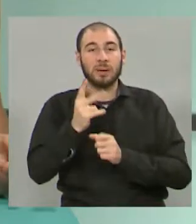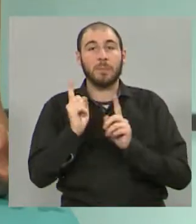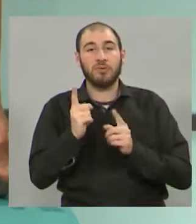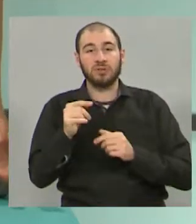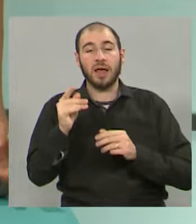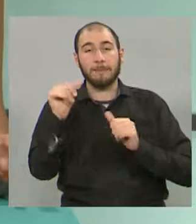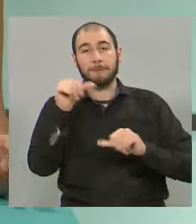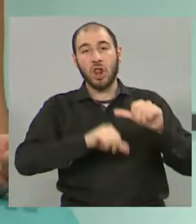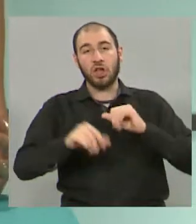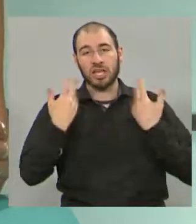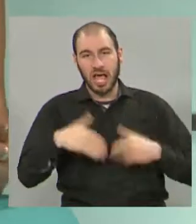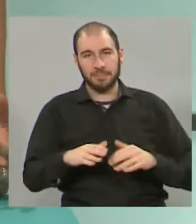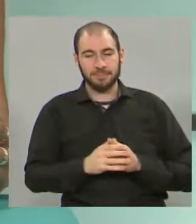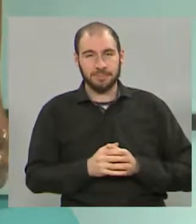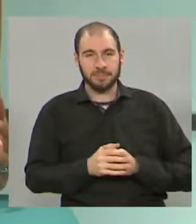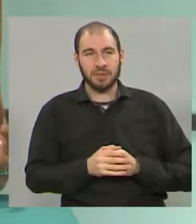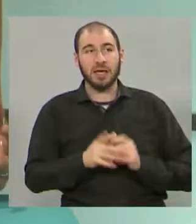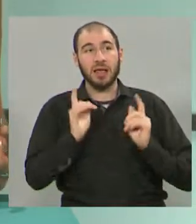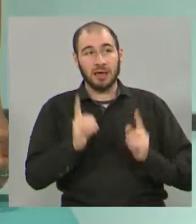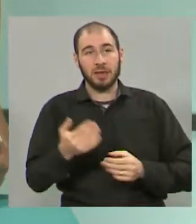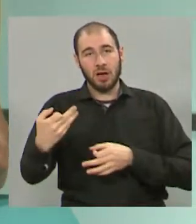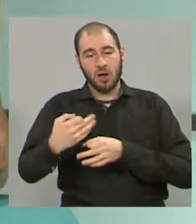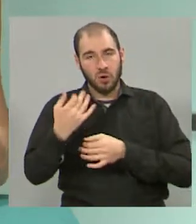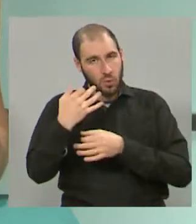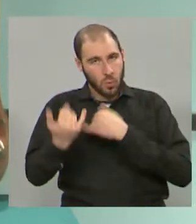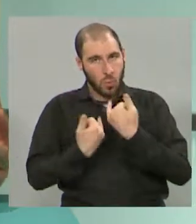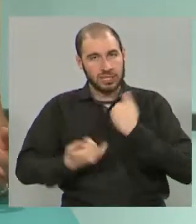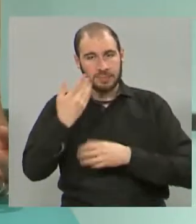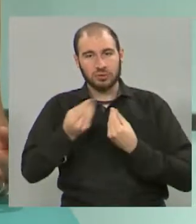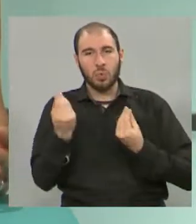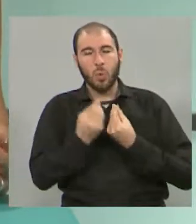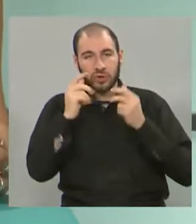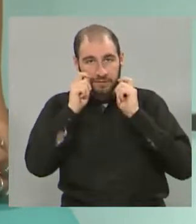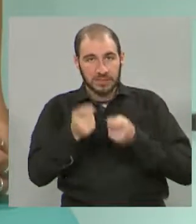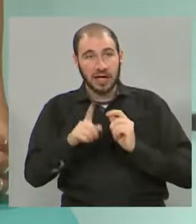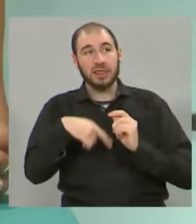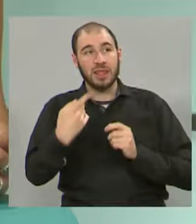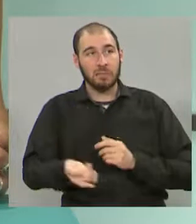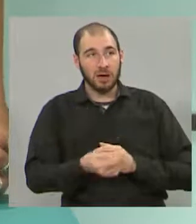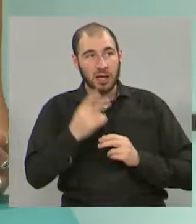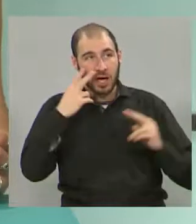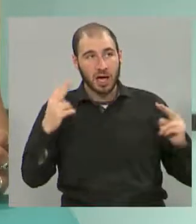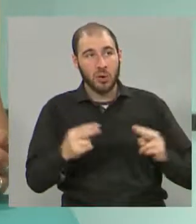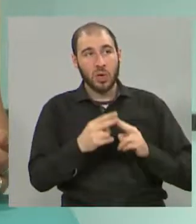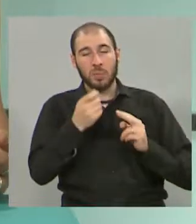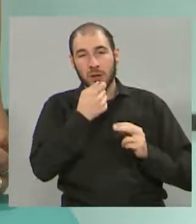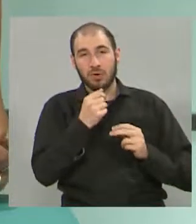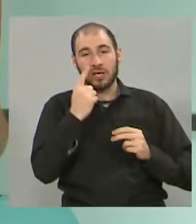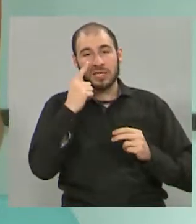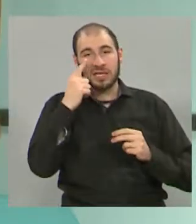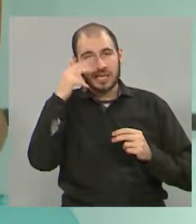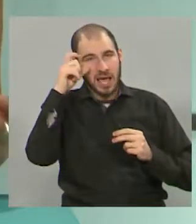profesores de biología claro en este sentido también nos contaron que muchas personas que han ido de visita a lyon después las han encontrado participando en el